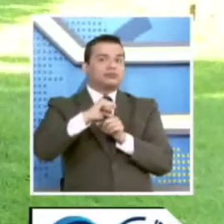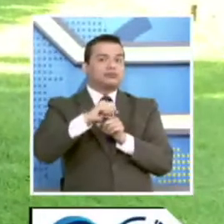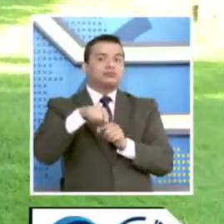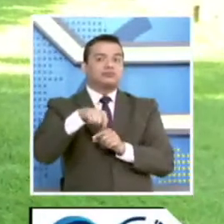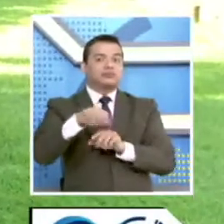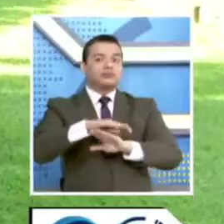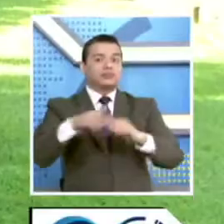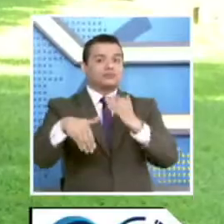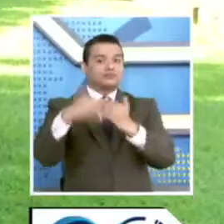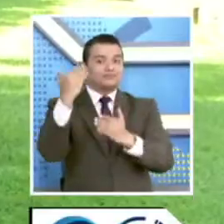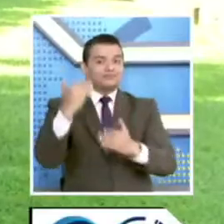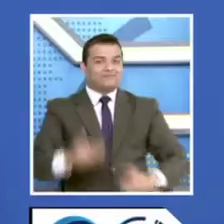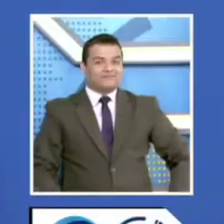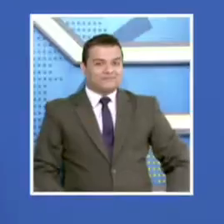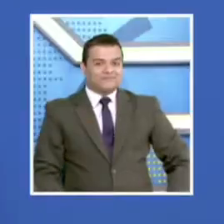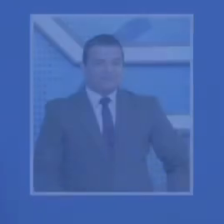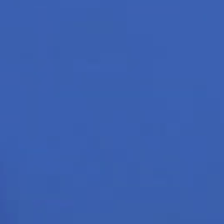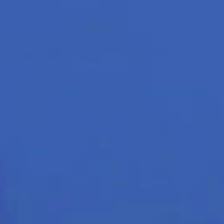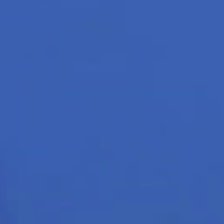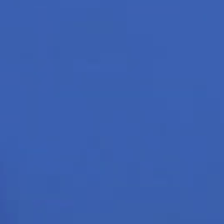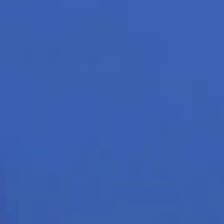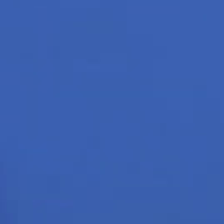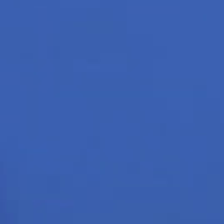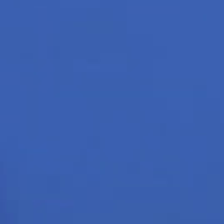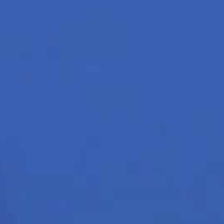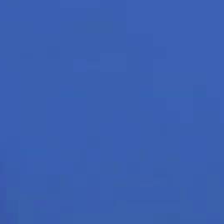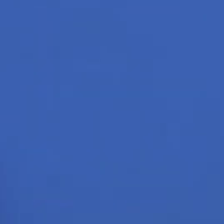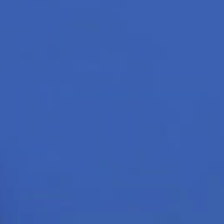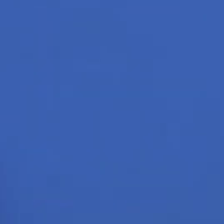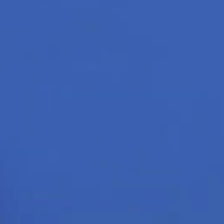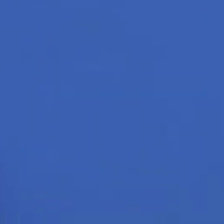el inicio del fútbol colombiano.